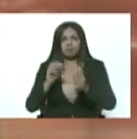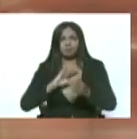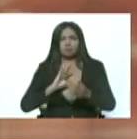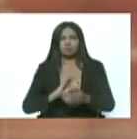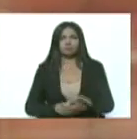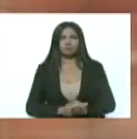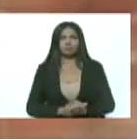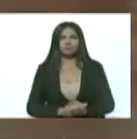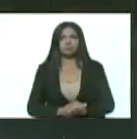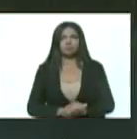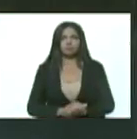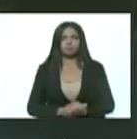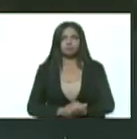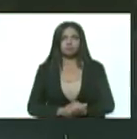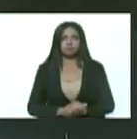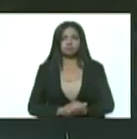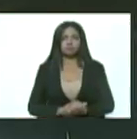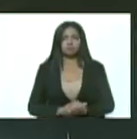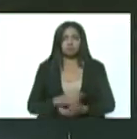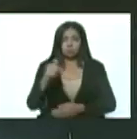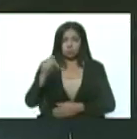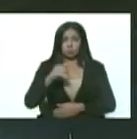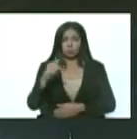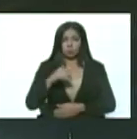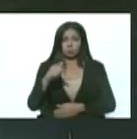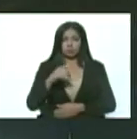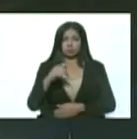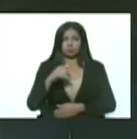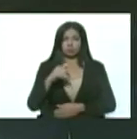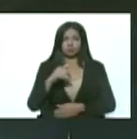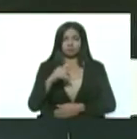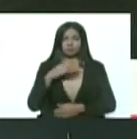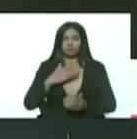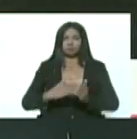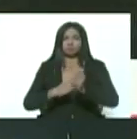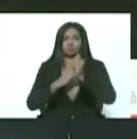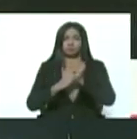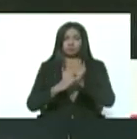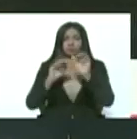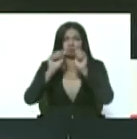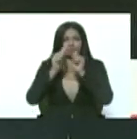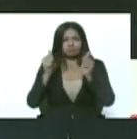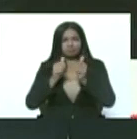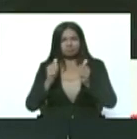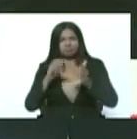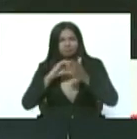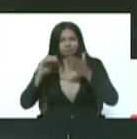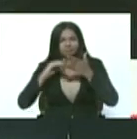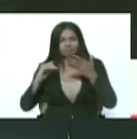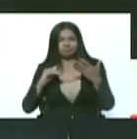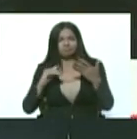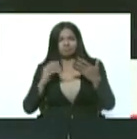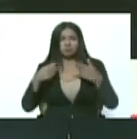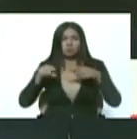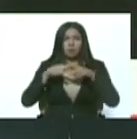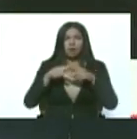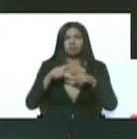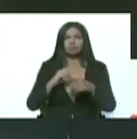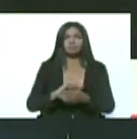Operacional. Hoy, el Comando Estratégico Operacional, en